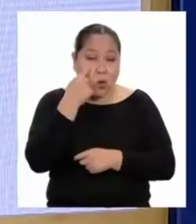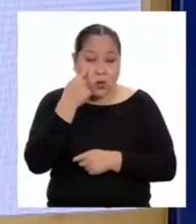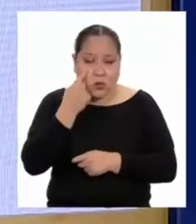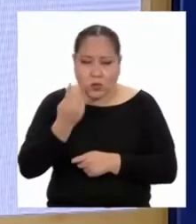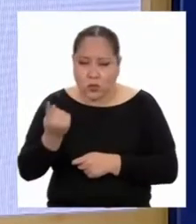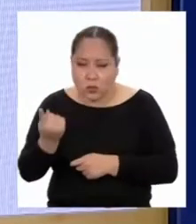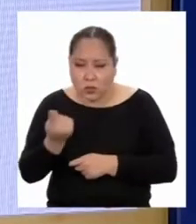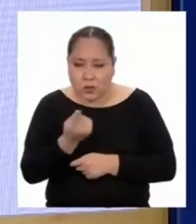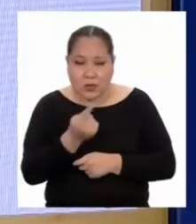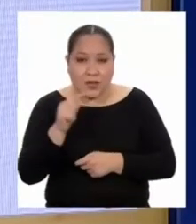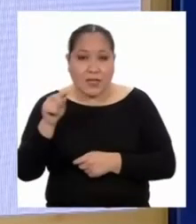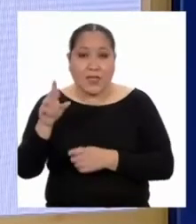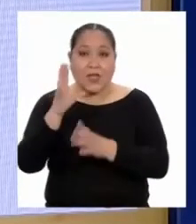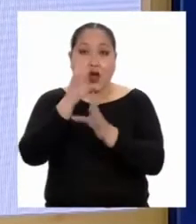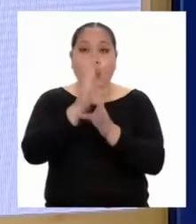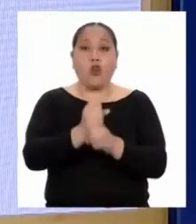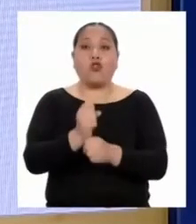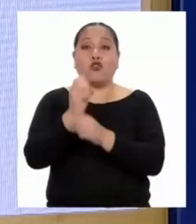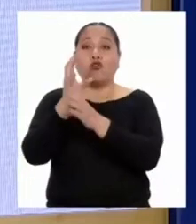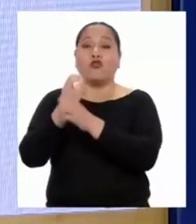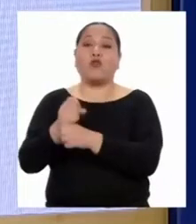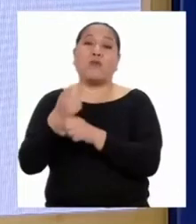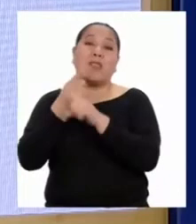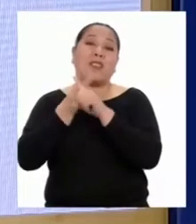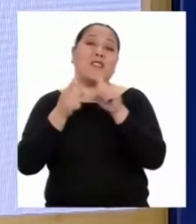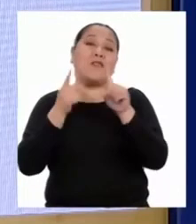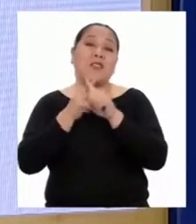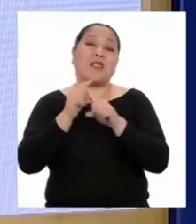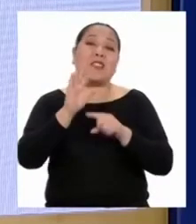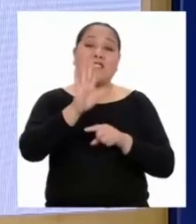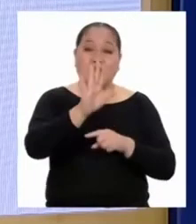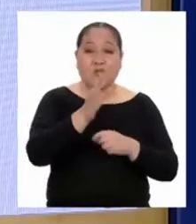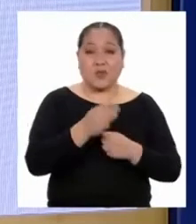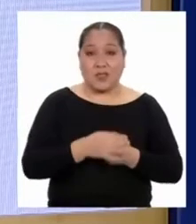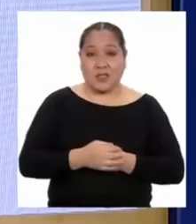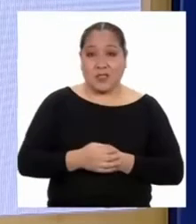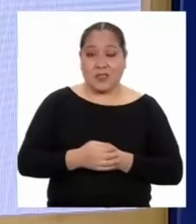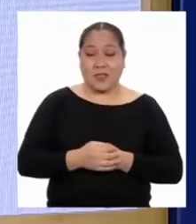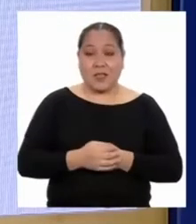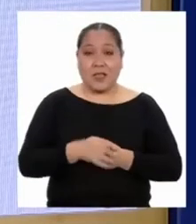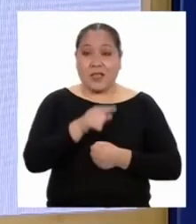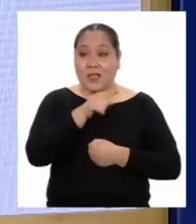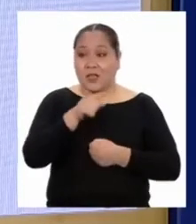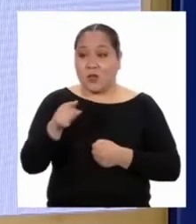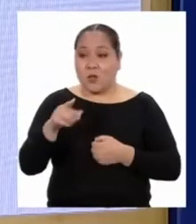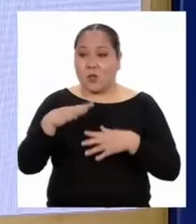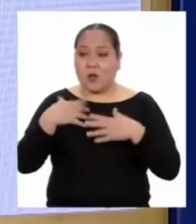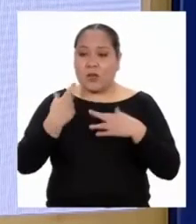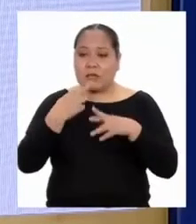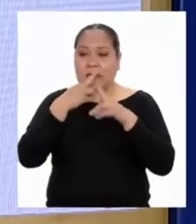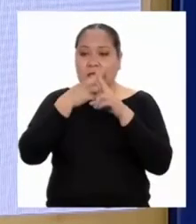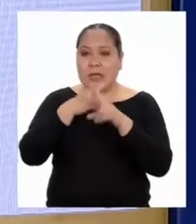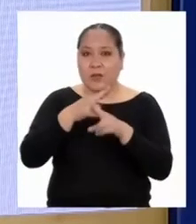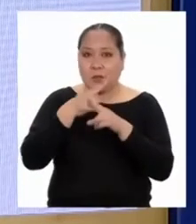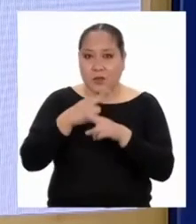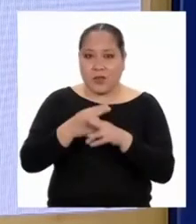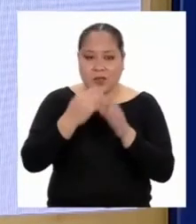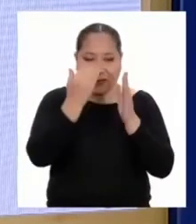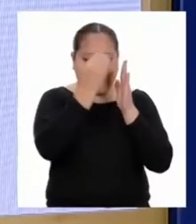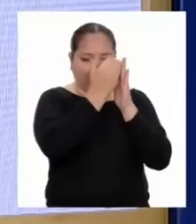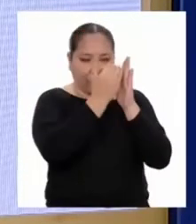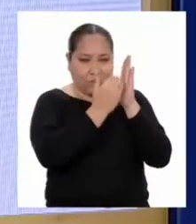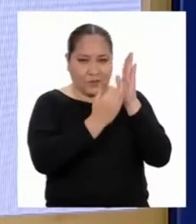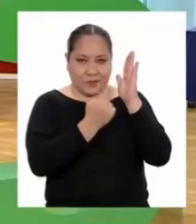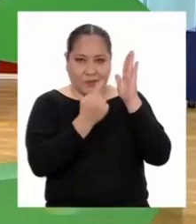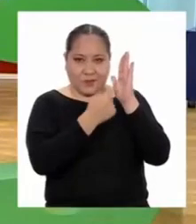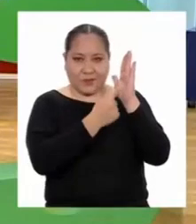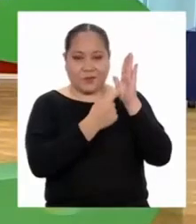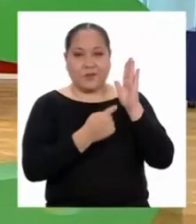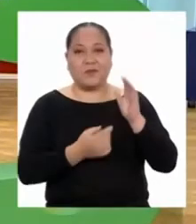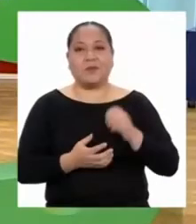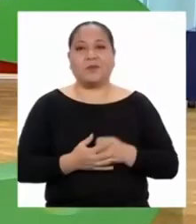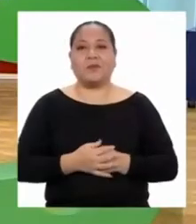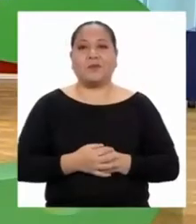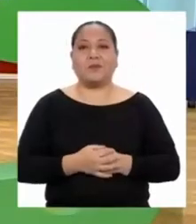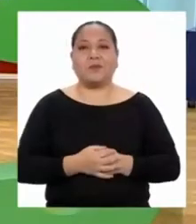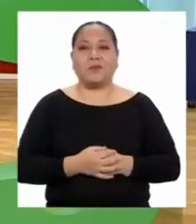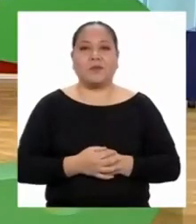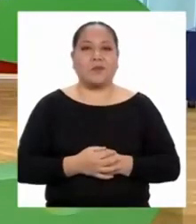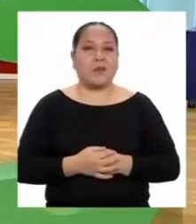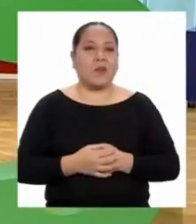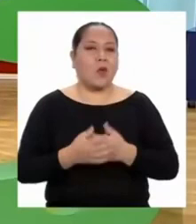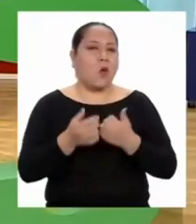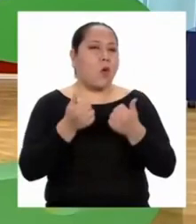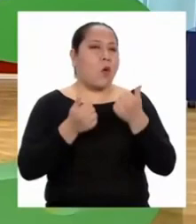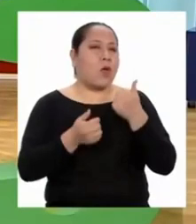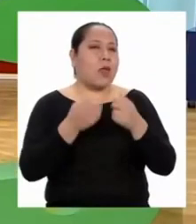y que tienen costumbres diferentes a la tuya, de modo que puedas responder a la siguiente pregunta. ¿De